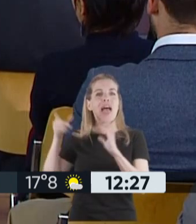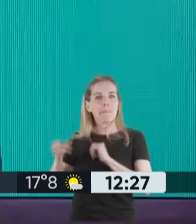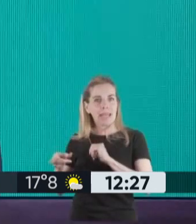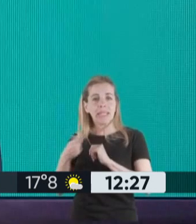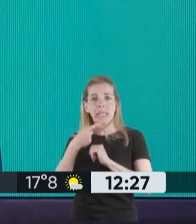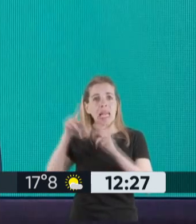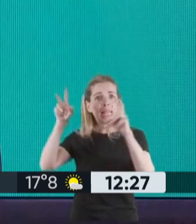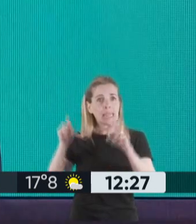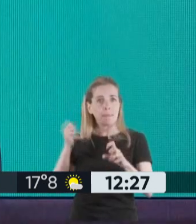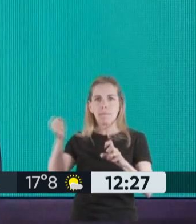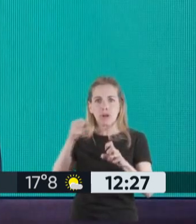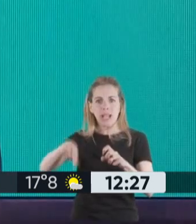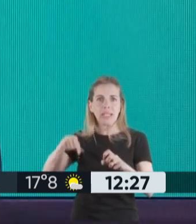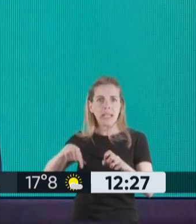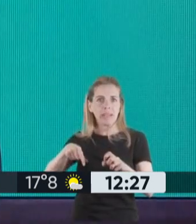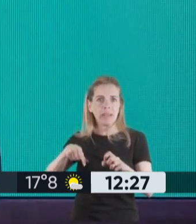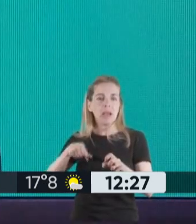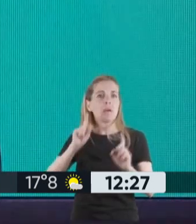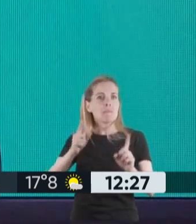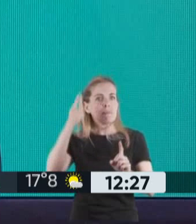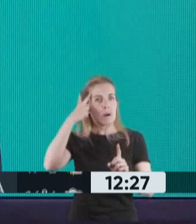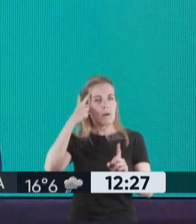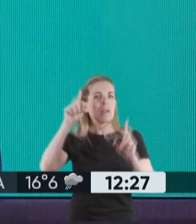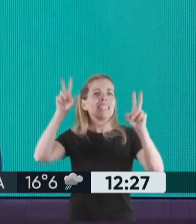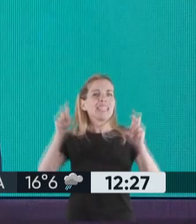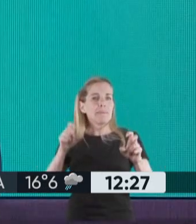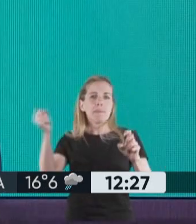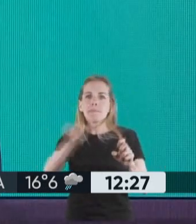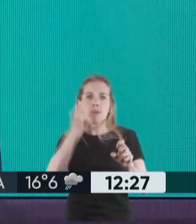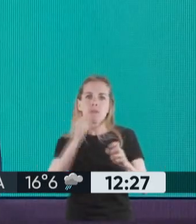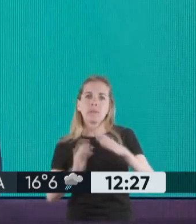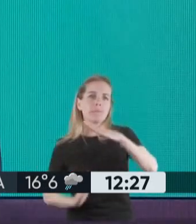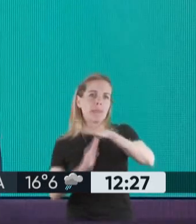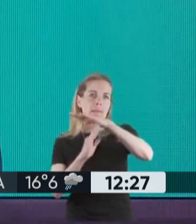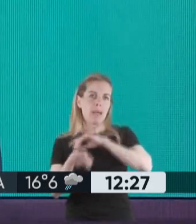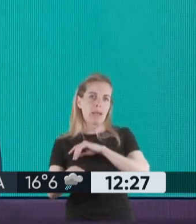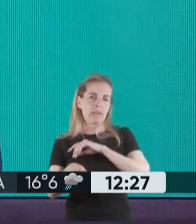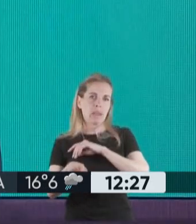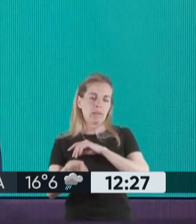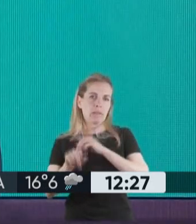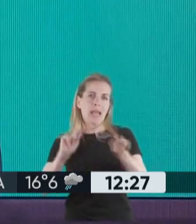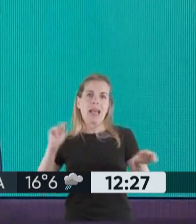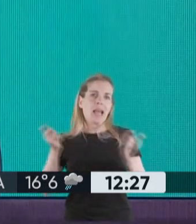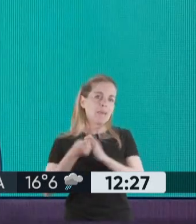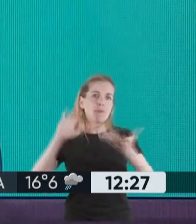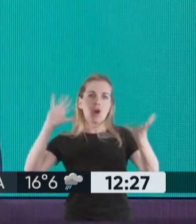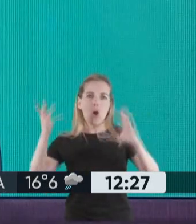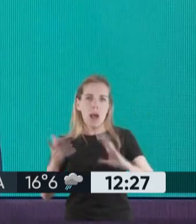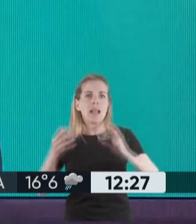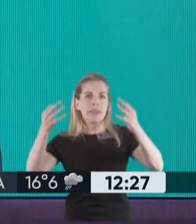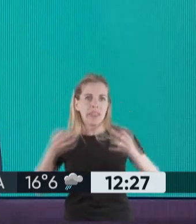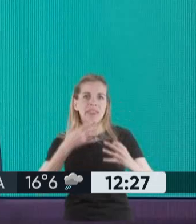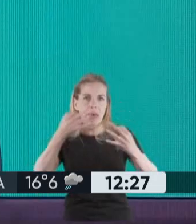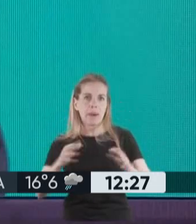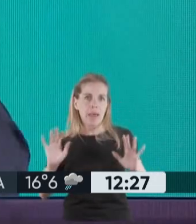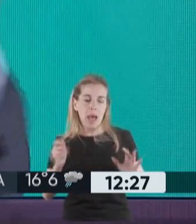tema. Y yo sigo creyendo que es el tema. Es el tema. Porque si tiramos acá abajo la casa